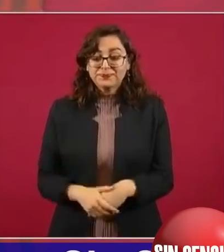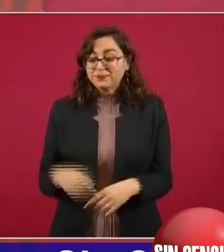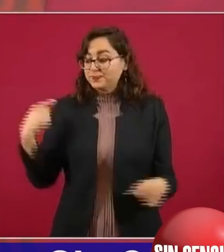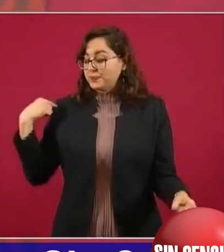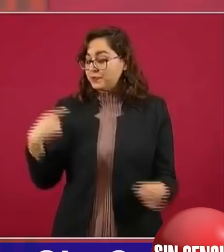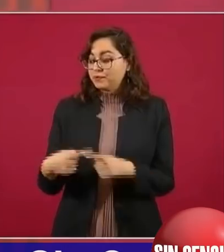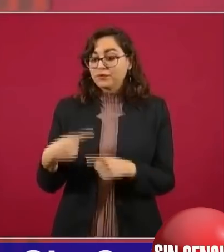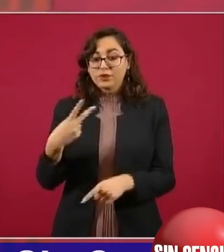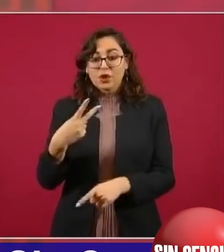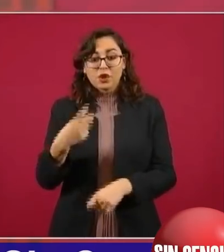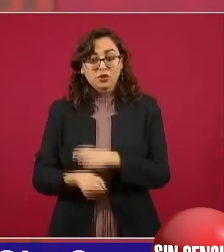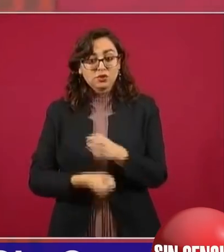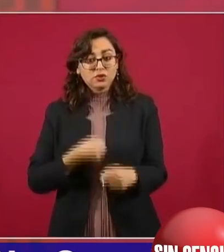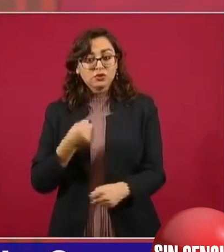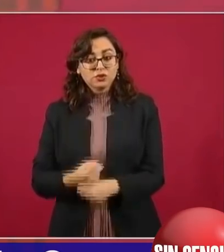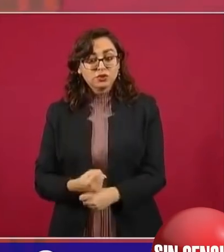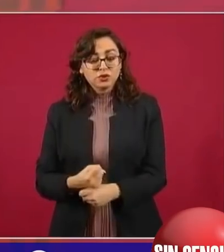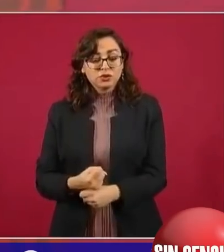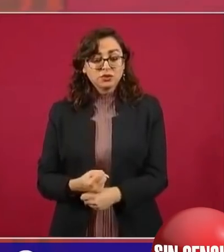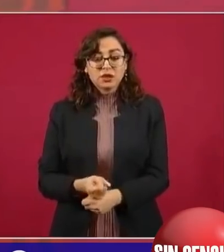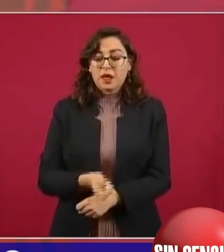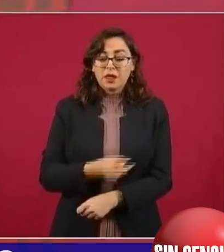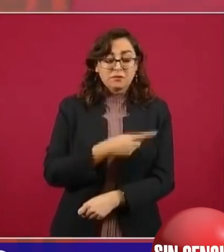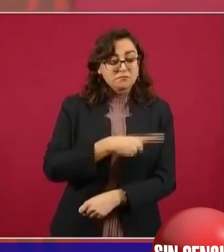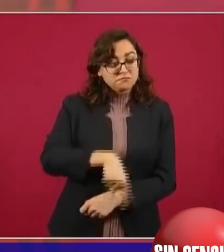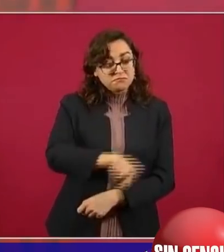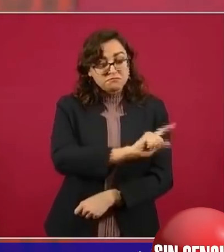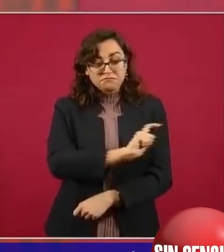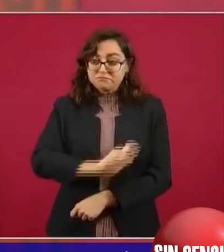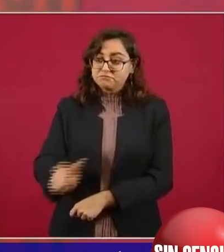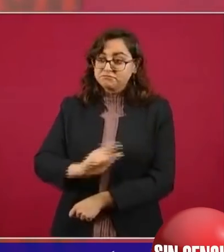años hemos cobrado